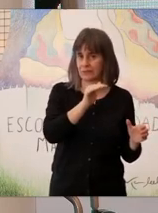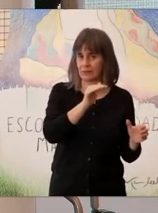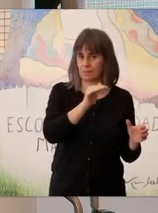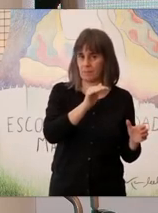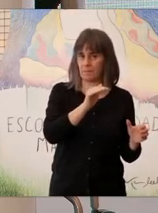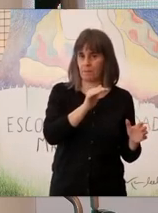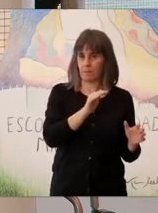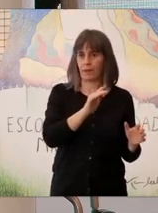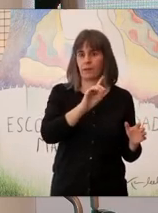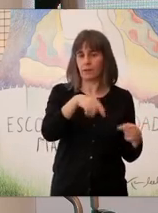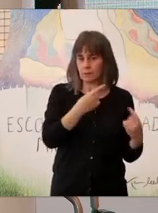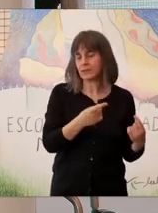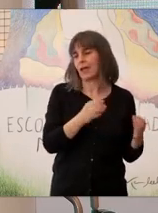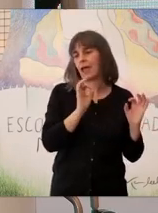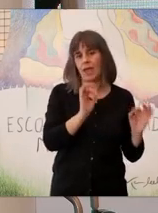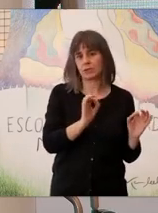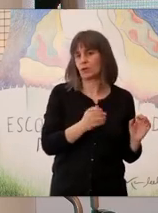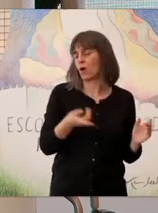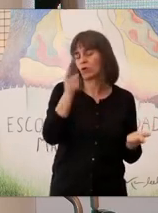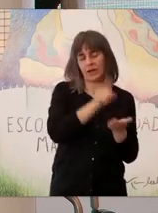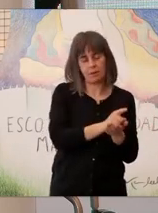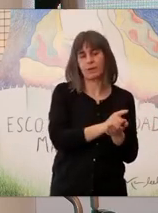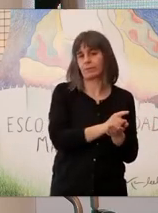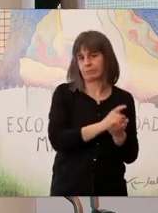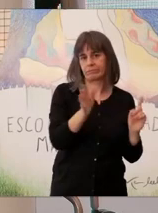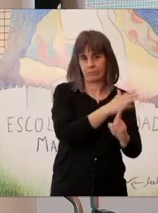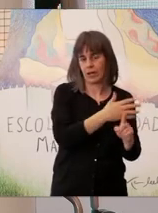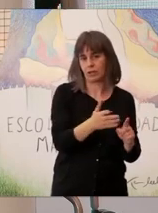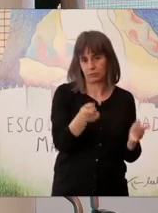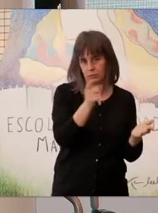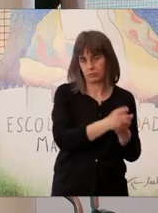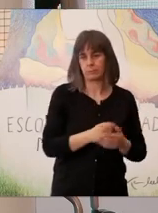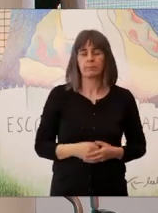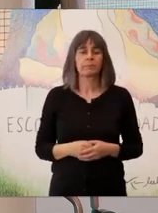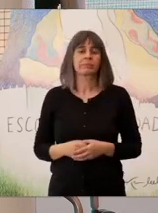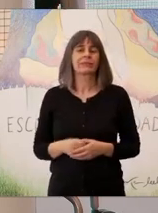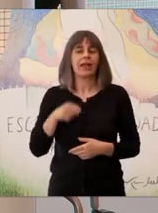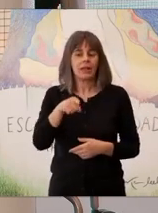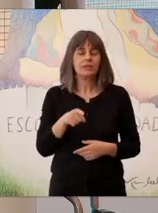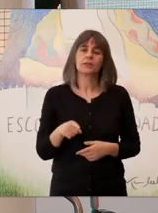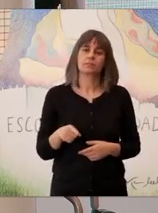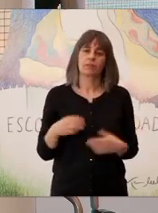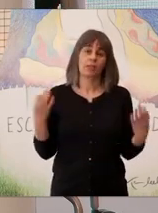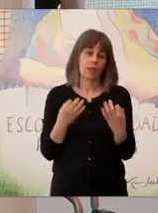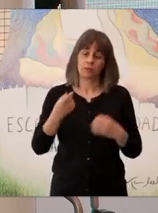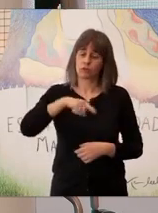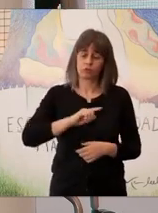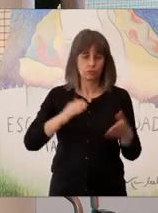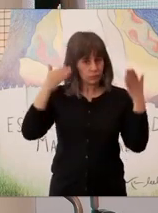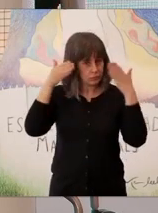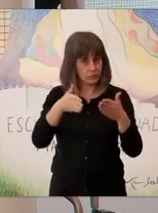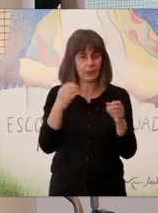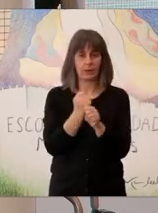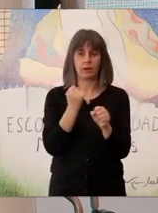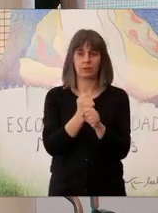mucho, vuelven a reproducir patrones violentos. Luego, bueno, pues ese es un campo en el que tenemos que seguir trabajando y que yo le